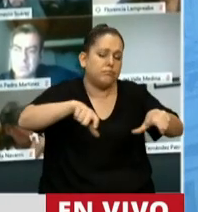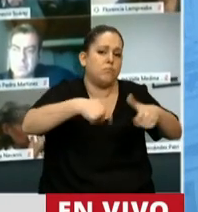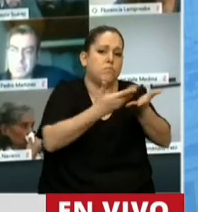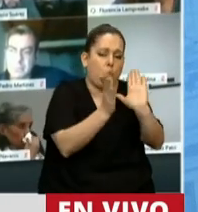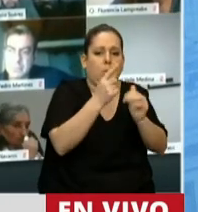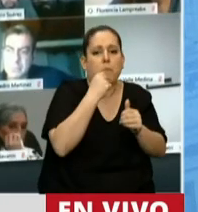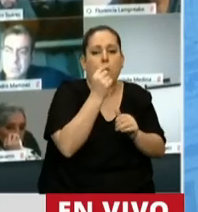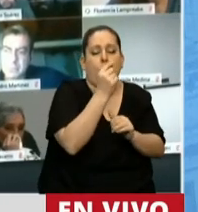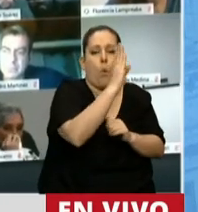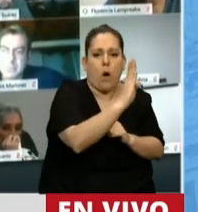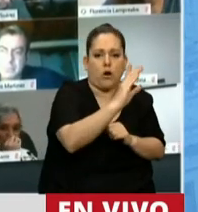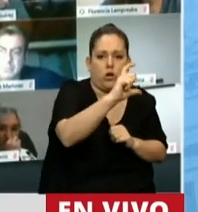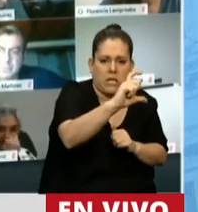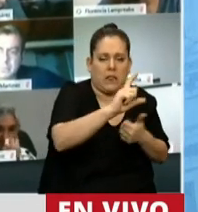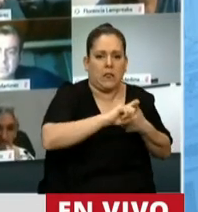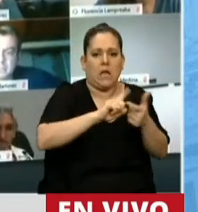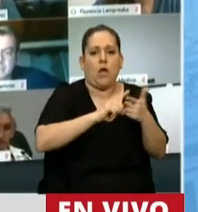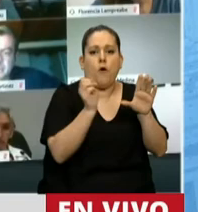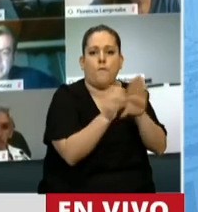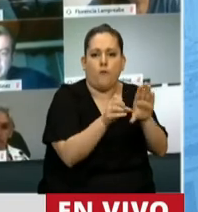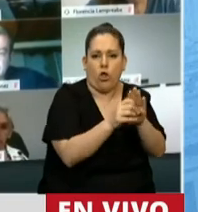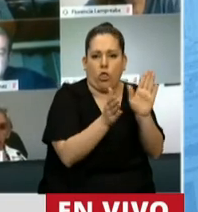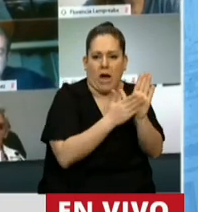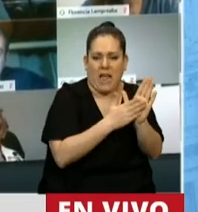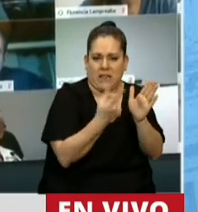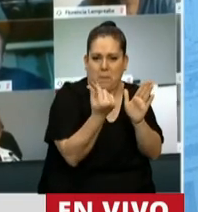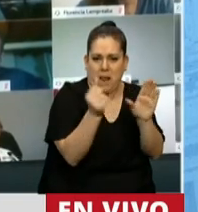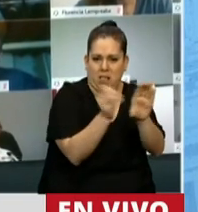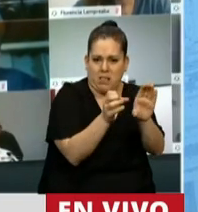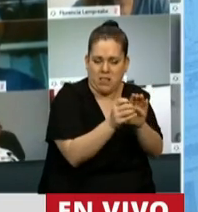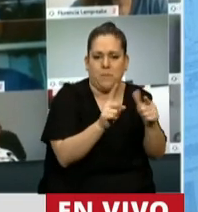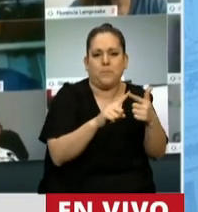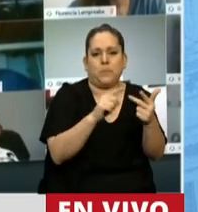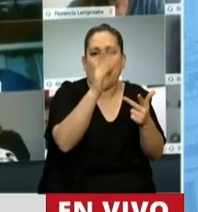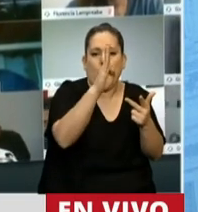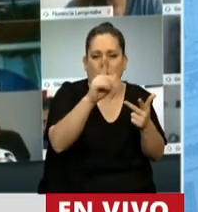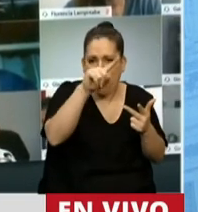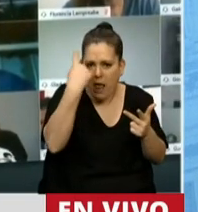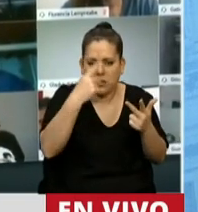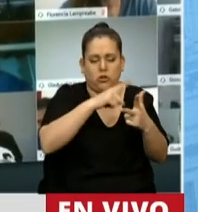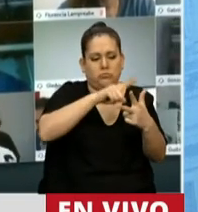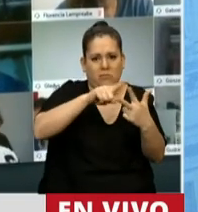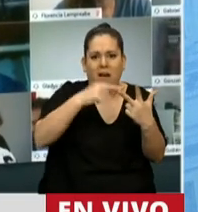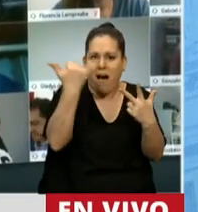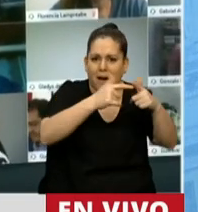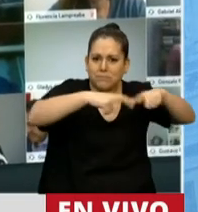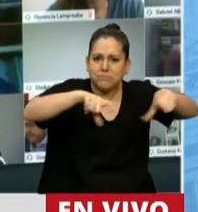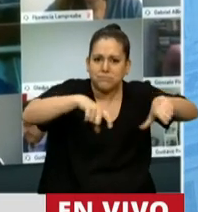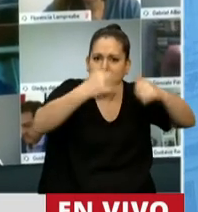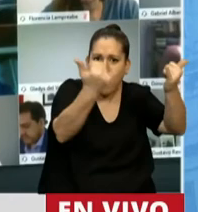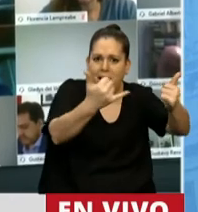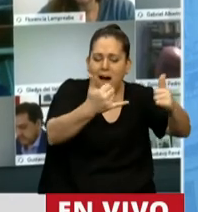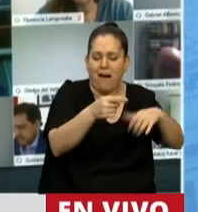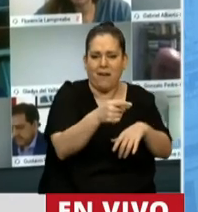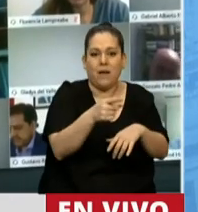Central, Fondo de Garantía de Sustentabilidad, Banco Nación, Claro que esto facilita. Ahora, hecho que lo